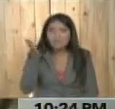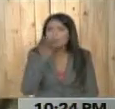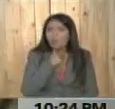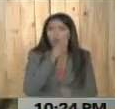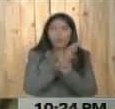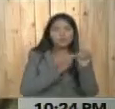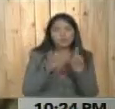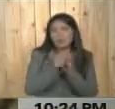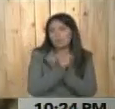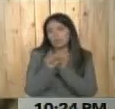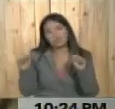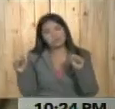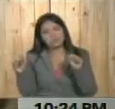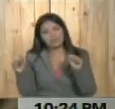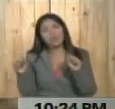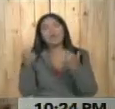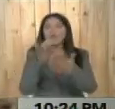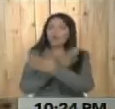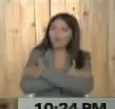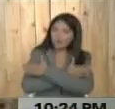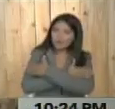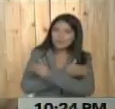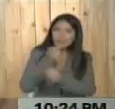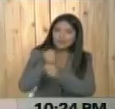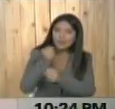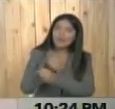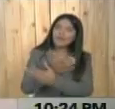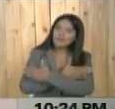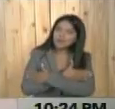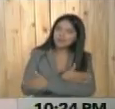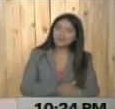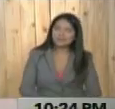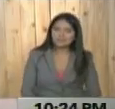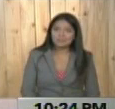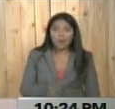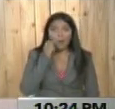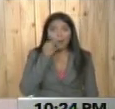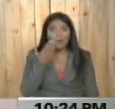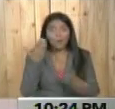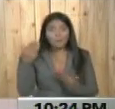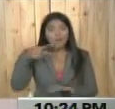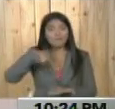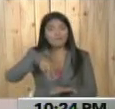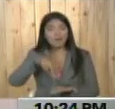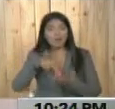Y gracias. Os felicito por el trabajo que hacéis. Gracias. David Morales, bailador.